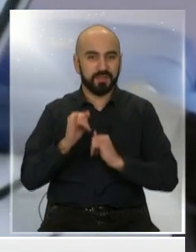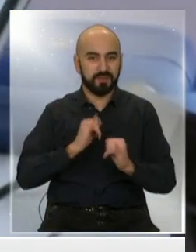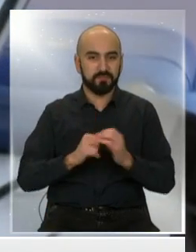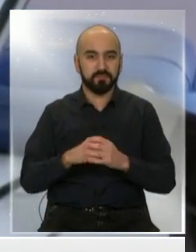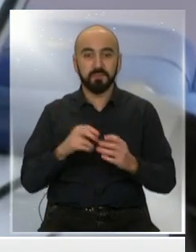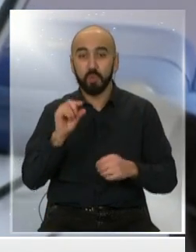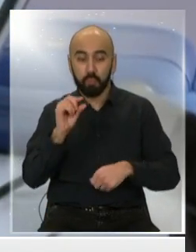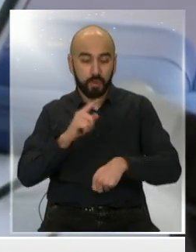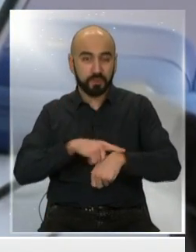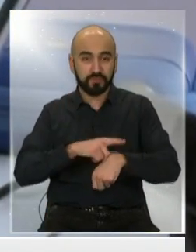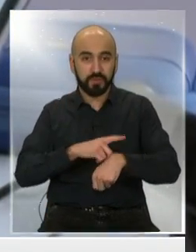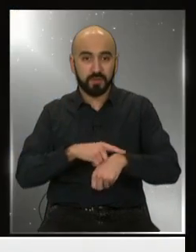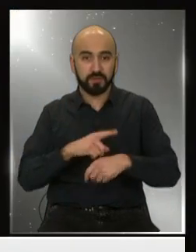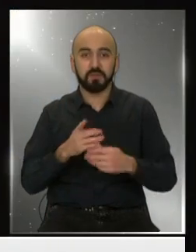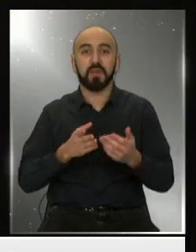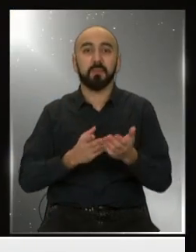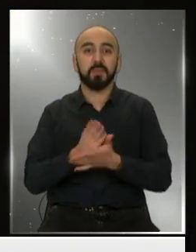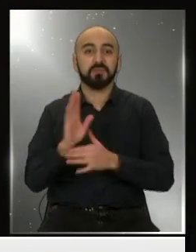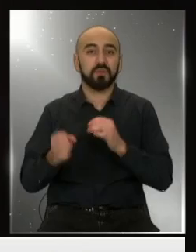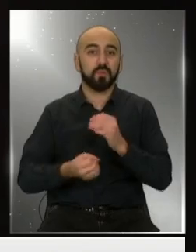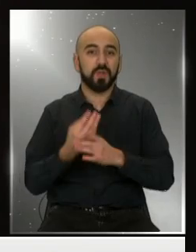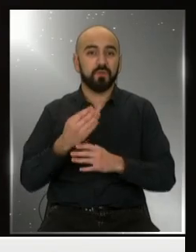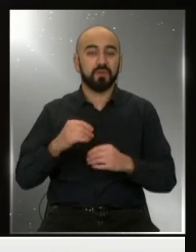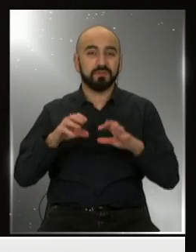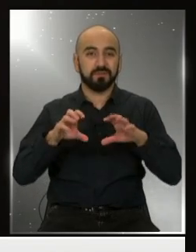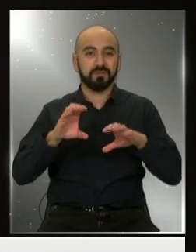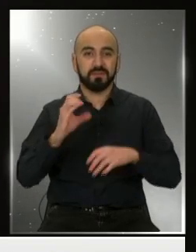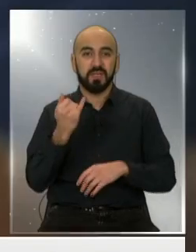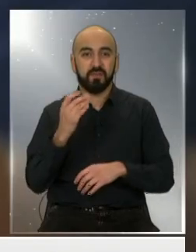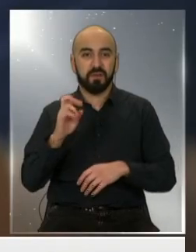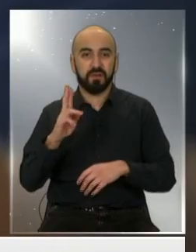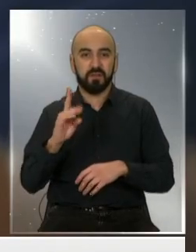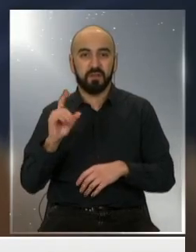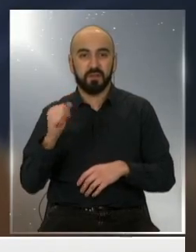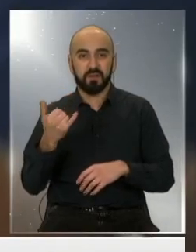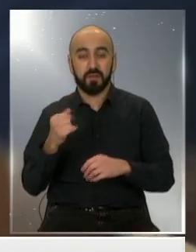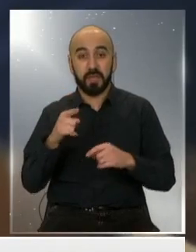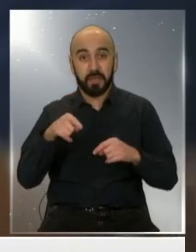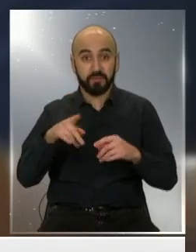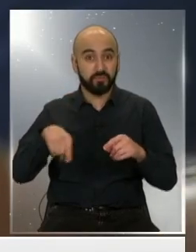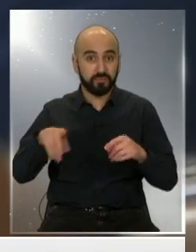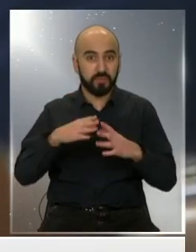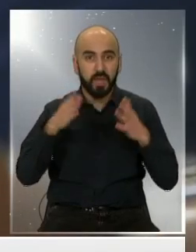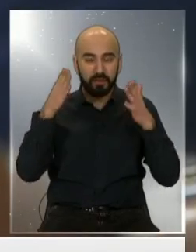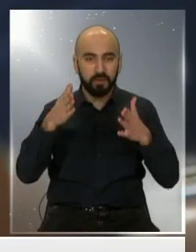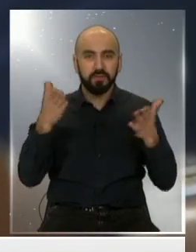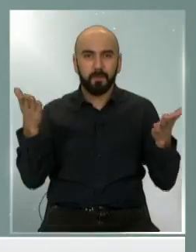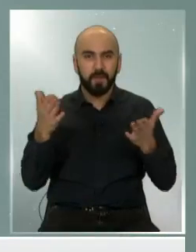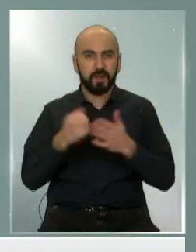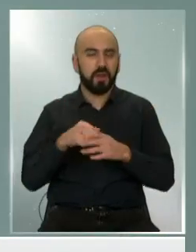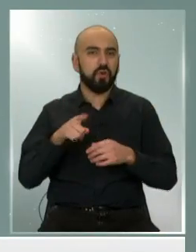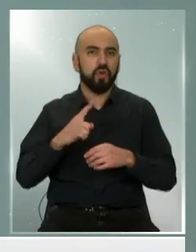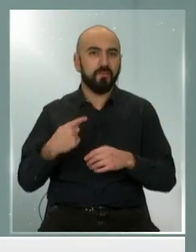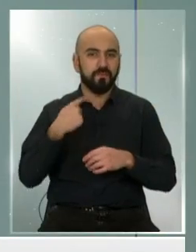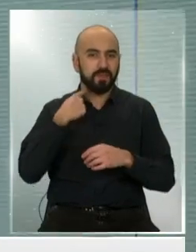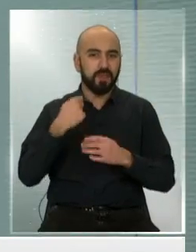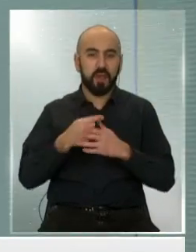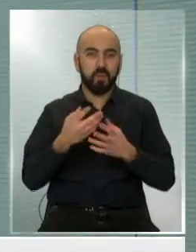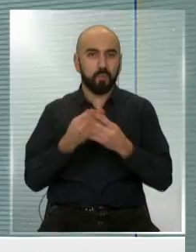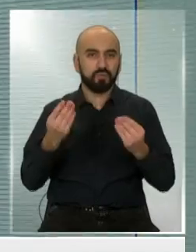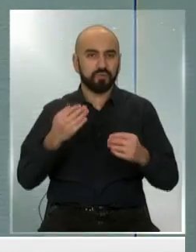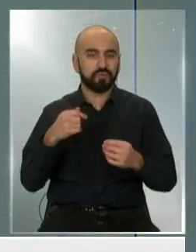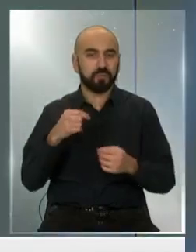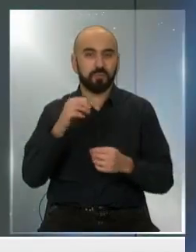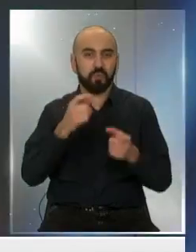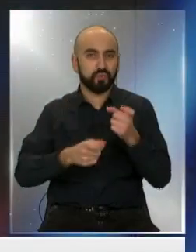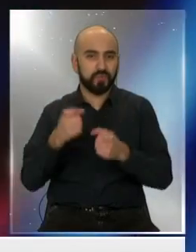pocas horas comienza un nuevo Cyber Day y las autoridades están atentas para que estos delitos no afecten a los millones de usuarios